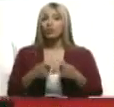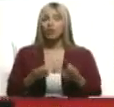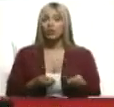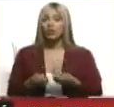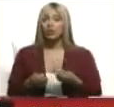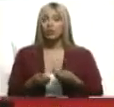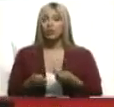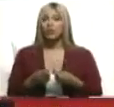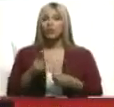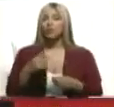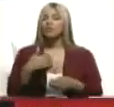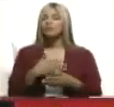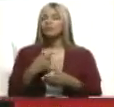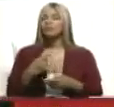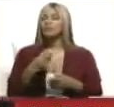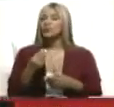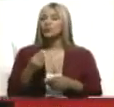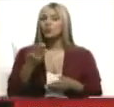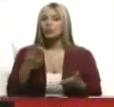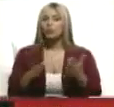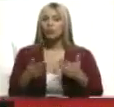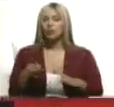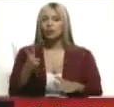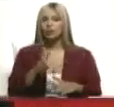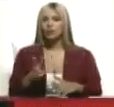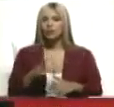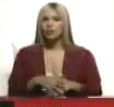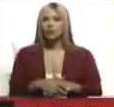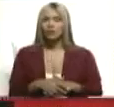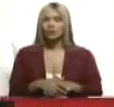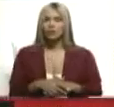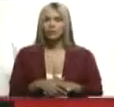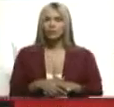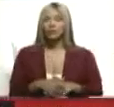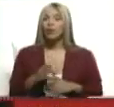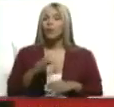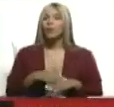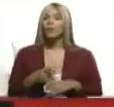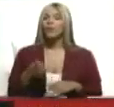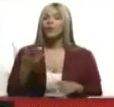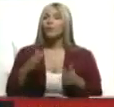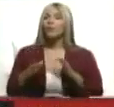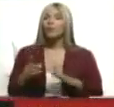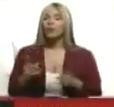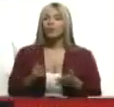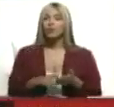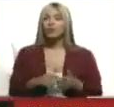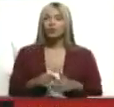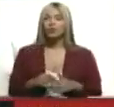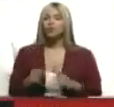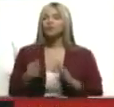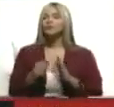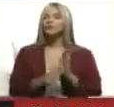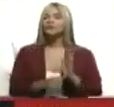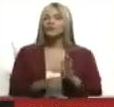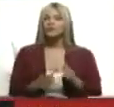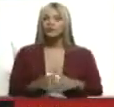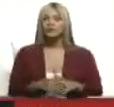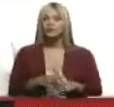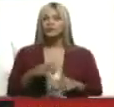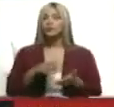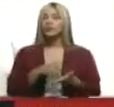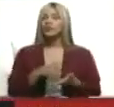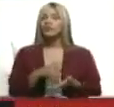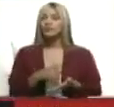produjo miles de muertes en Venezuela, porque es las muertes indirectas en los quirófanos, por la